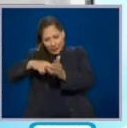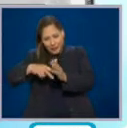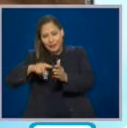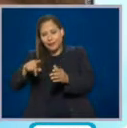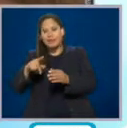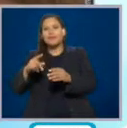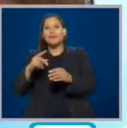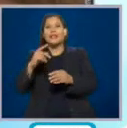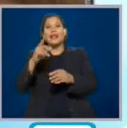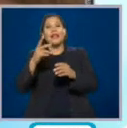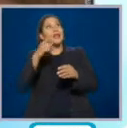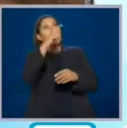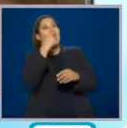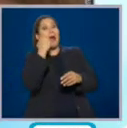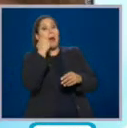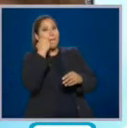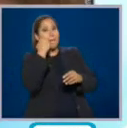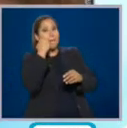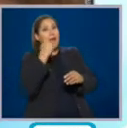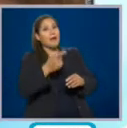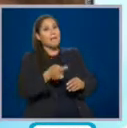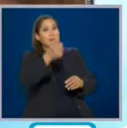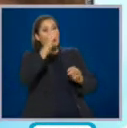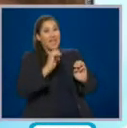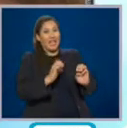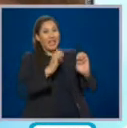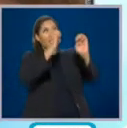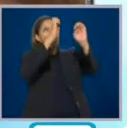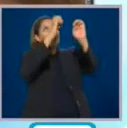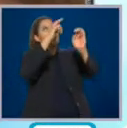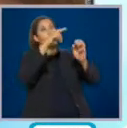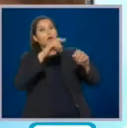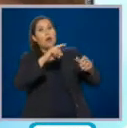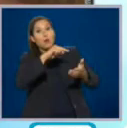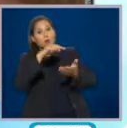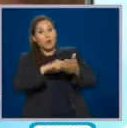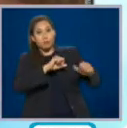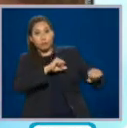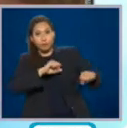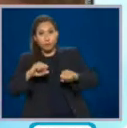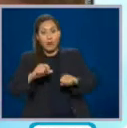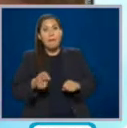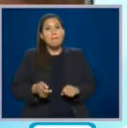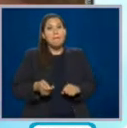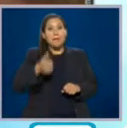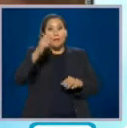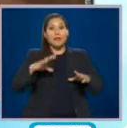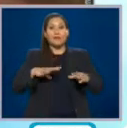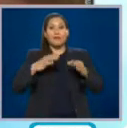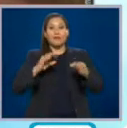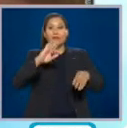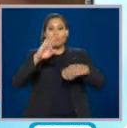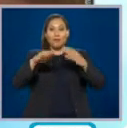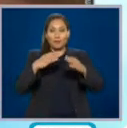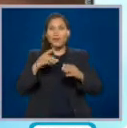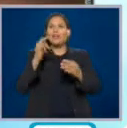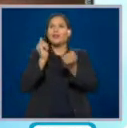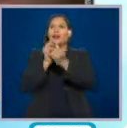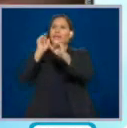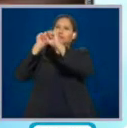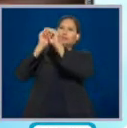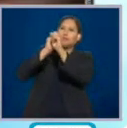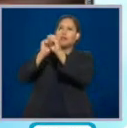rascacielos, que es la Torre Latinoamericana, que fue el primer rascacielos en zona sísmica que se hizo en el mundo, y la arquitectura colonial, que